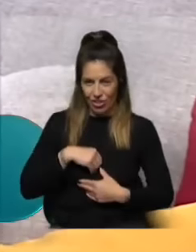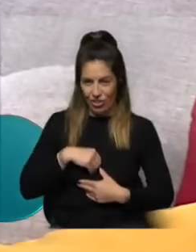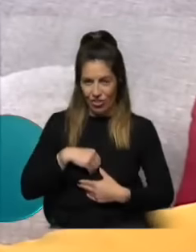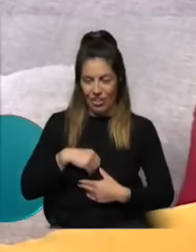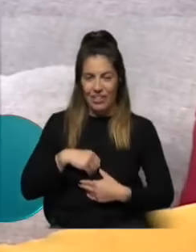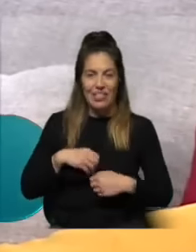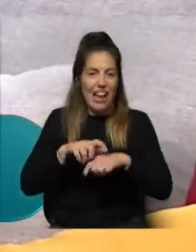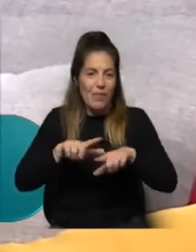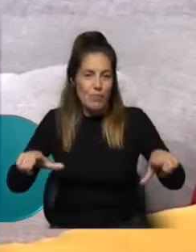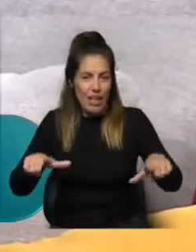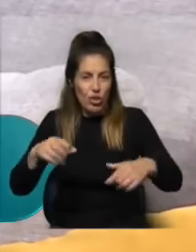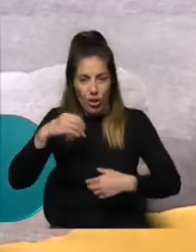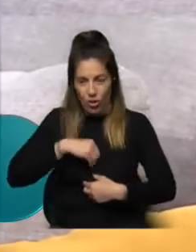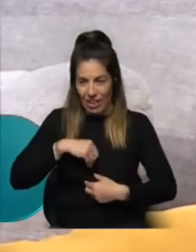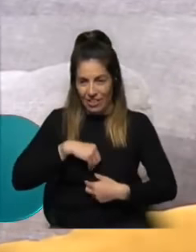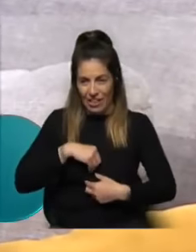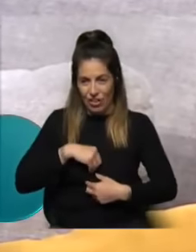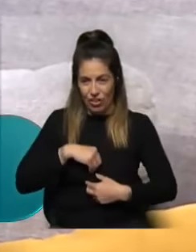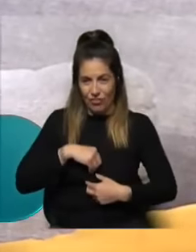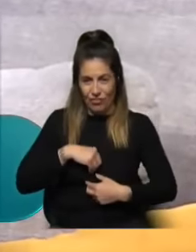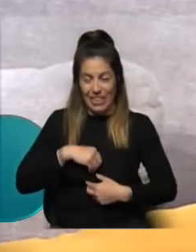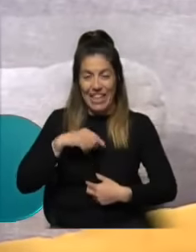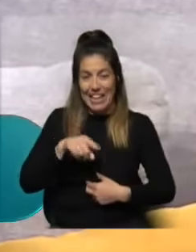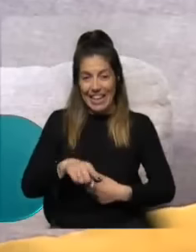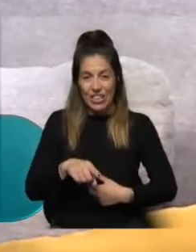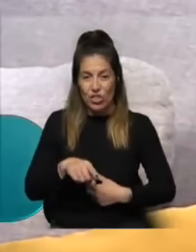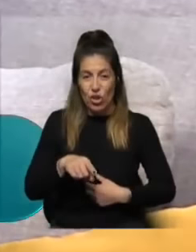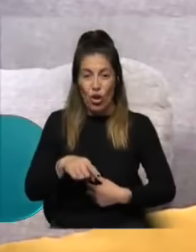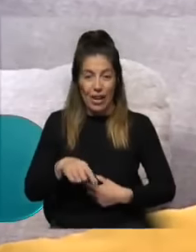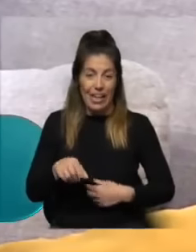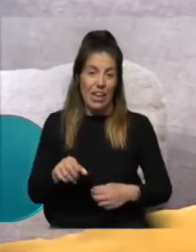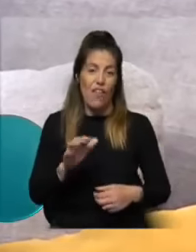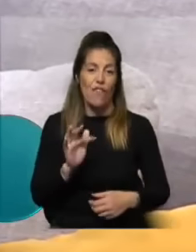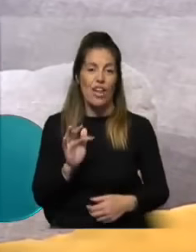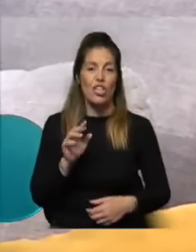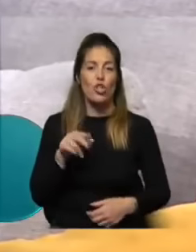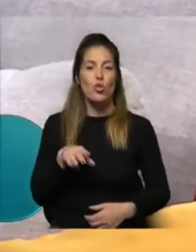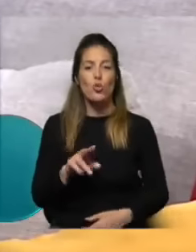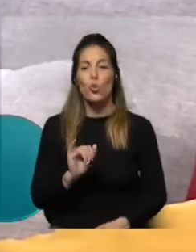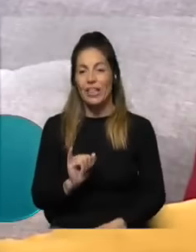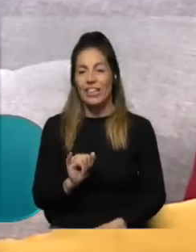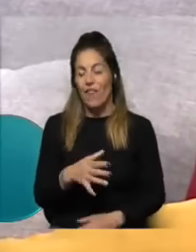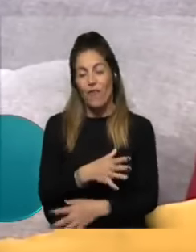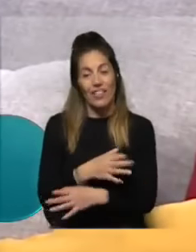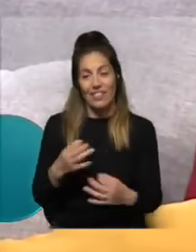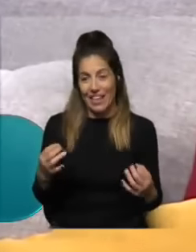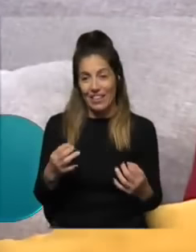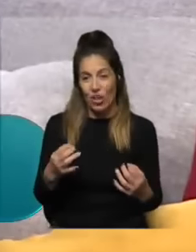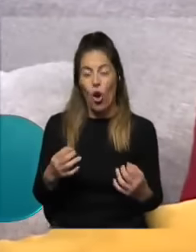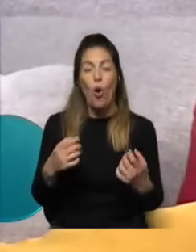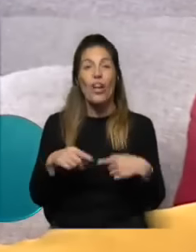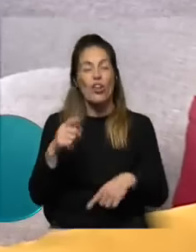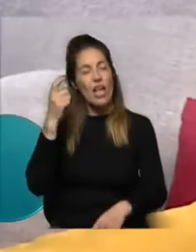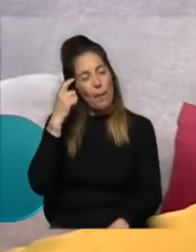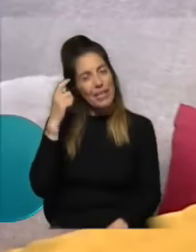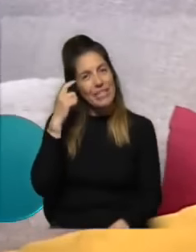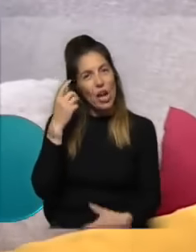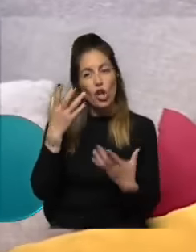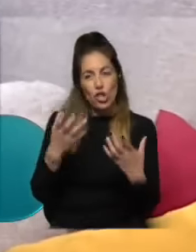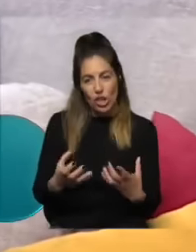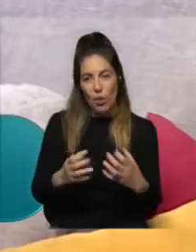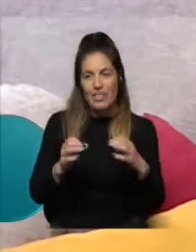despejando algo de tu interior. Y eso, el Feng Shui es fantástico, ¿no? No te lo saca nadie. ¿Tá? Porque una cosa es pensarlo, yo quiero, bueno, voy a ver